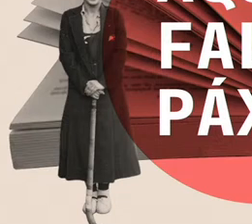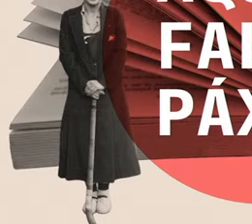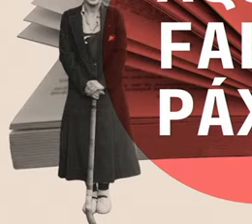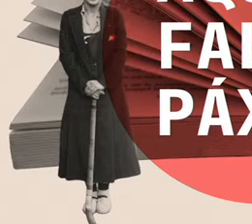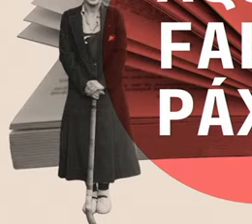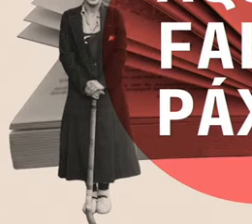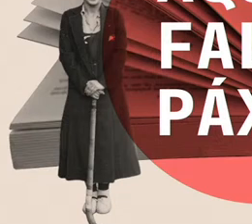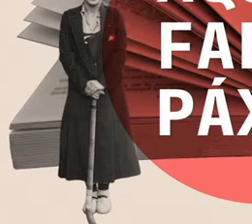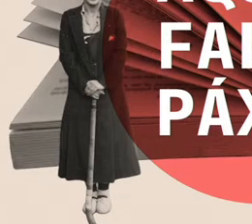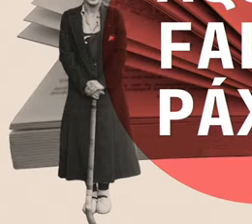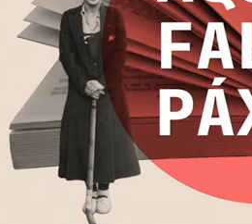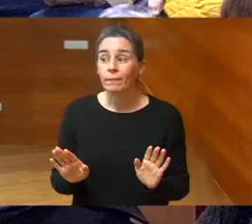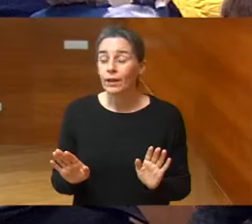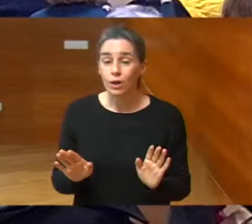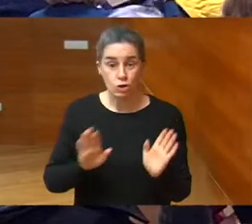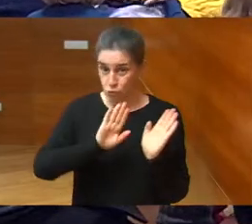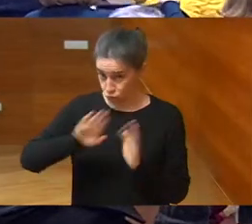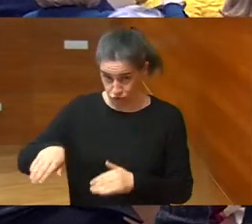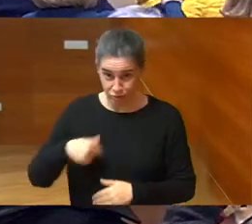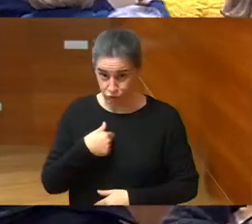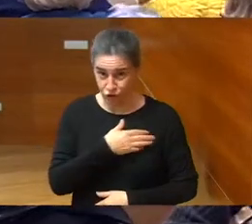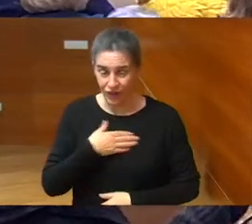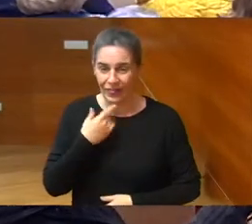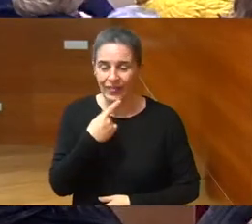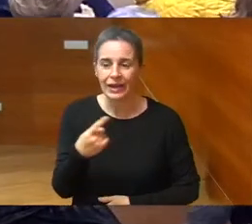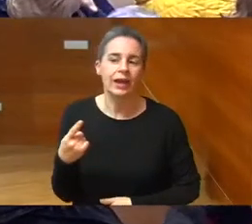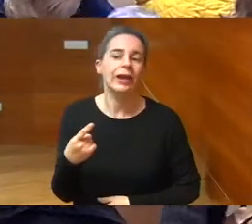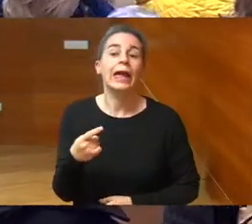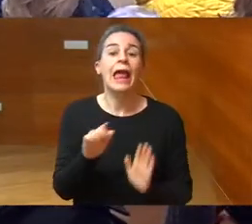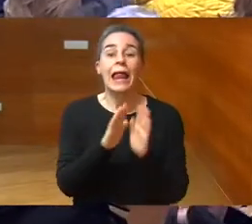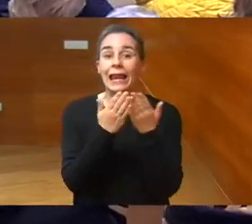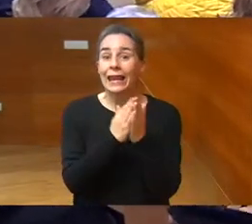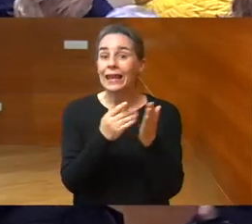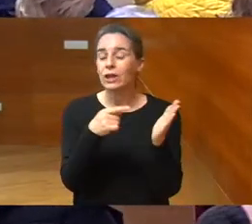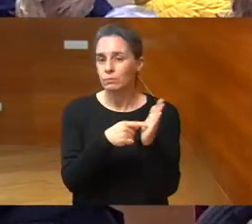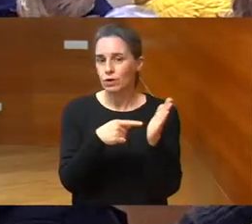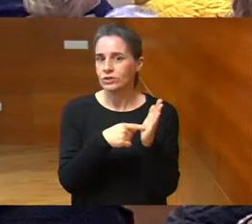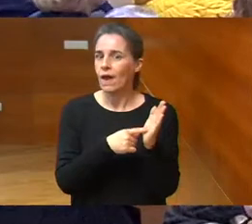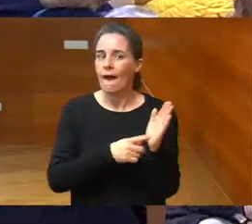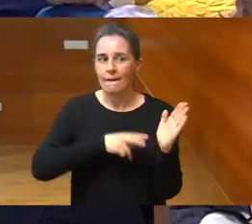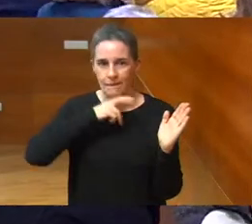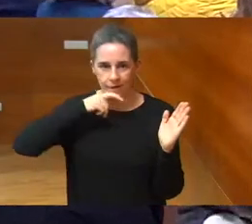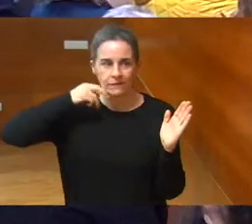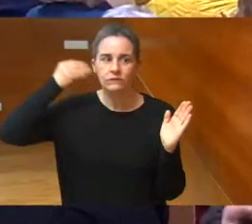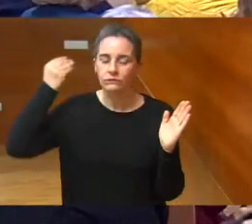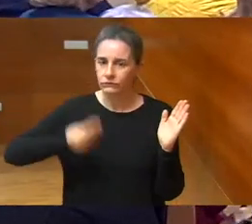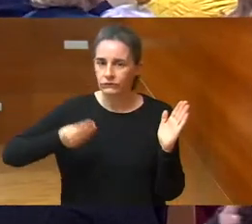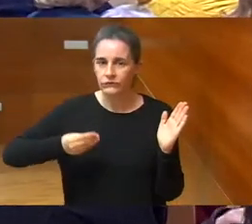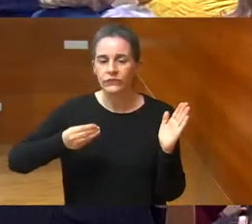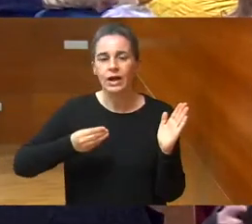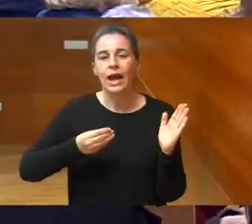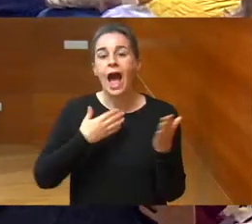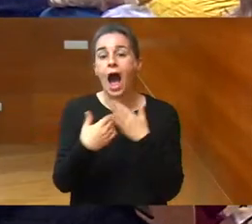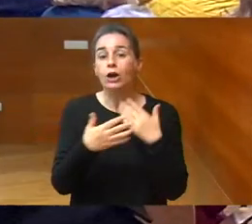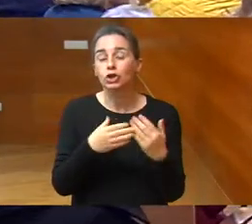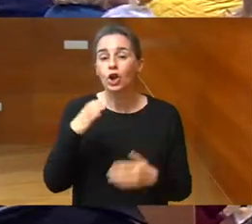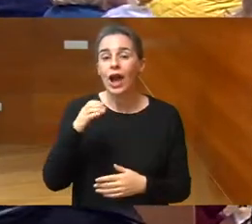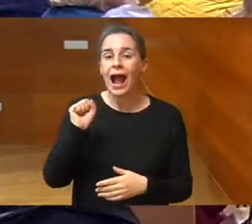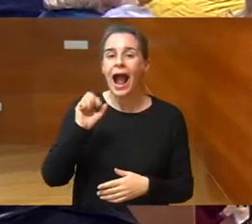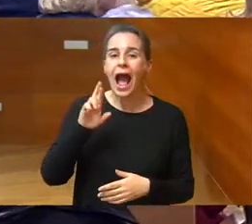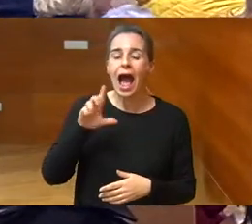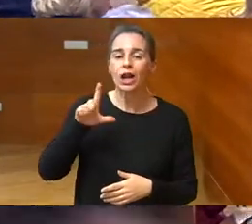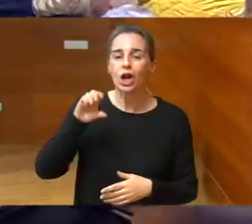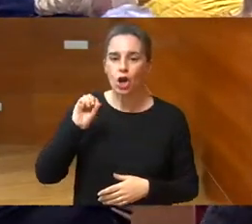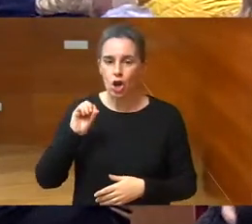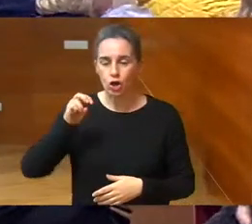eso quería decir último O sea que este libro que una se oye de Carlos quintia que tenga